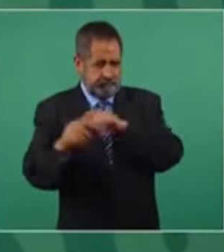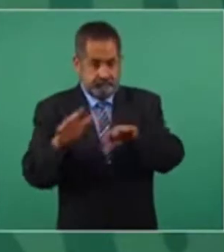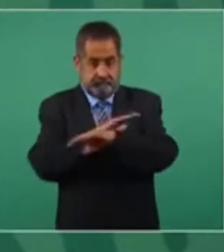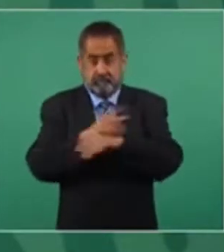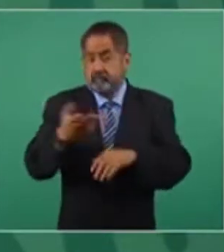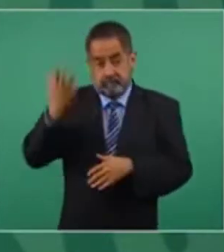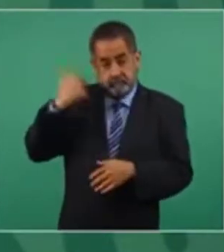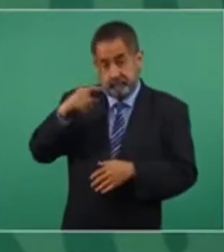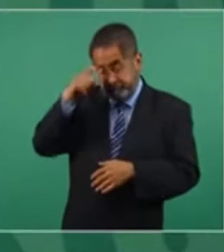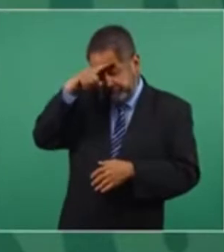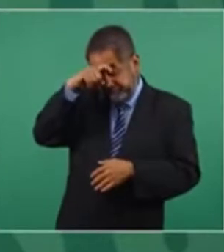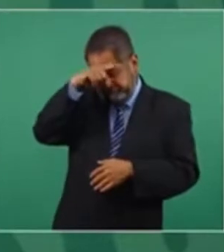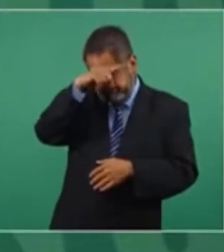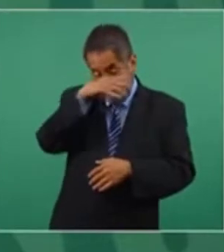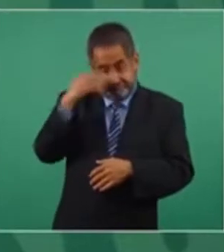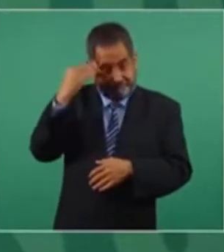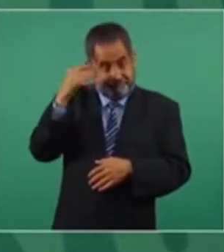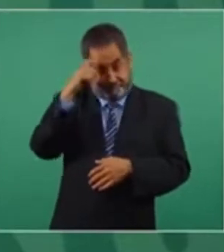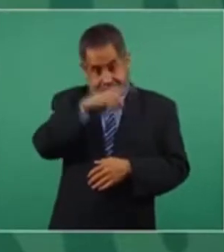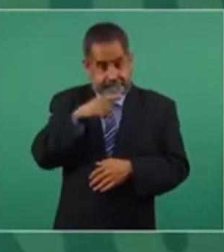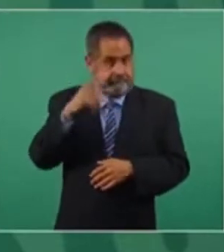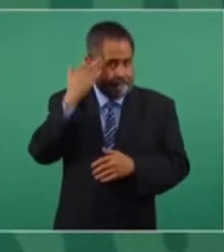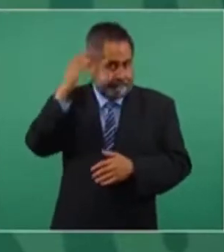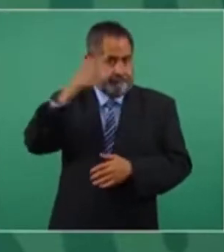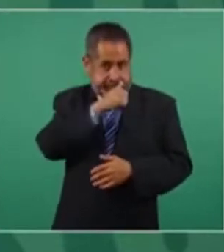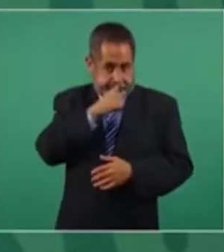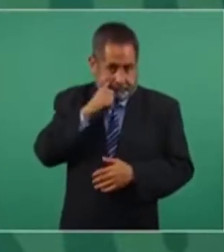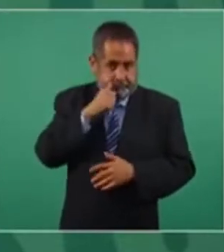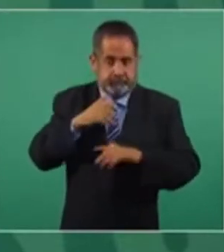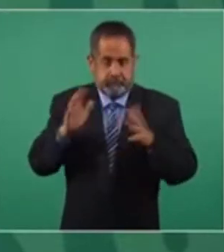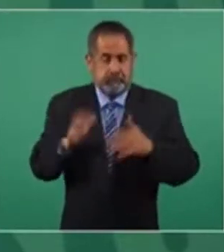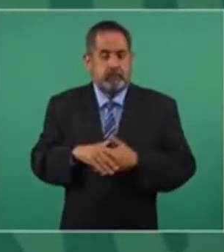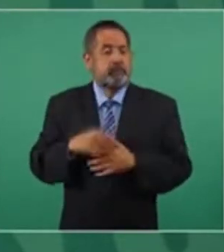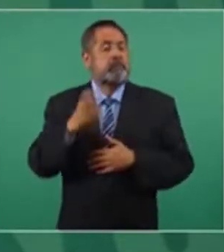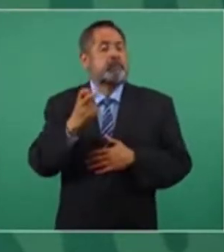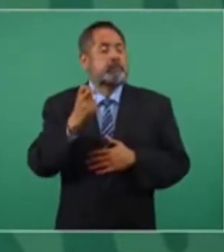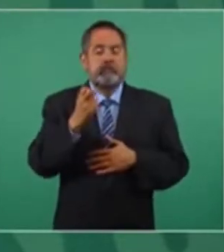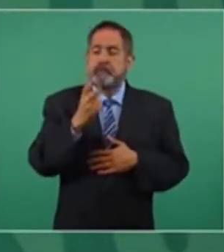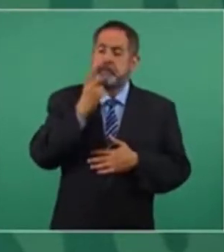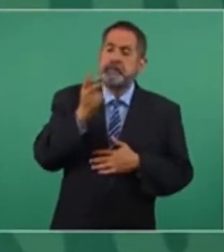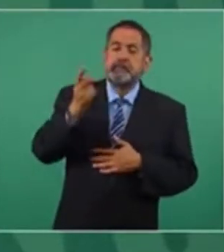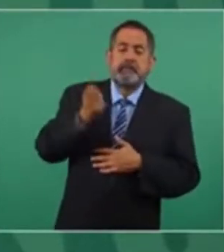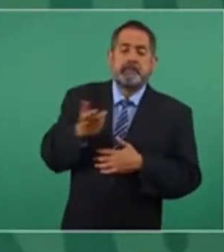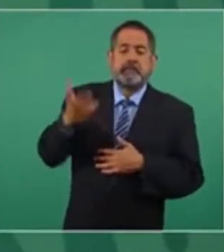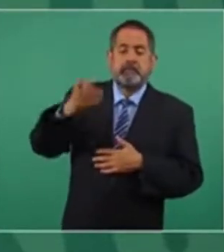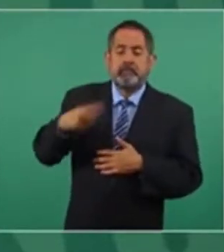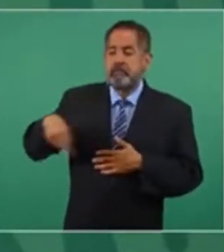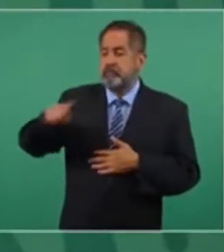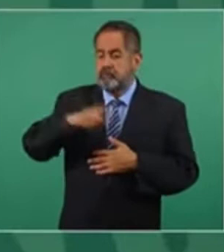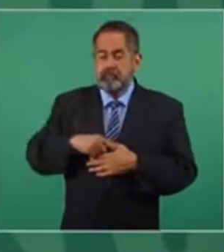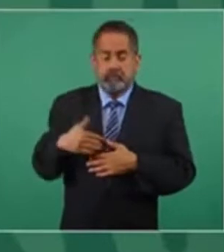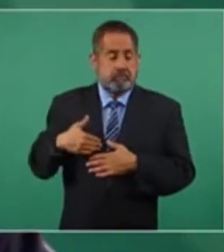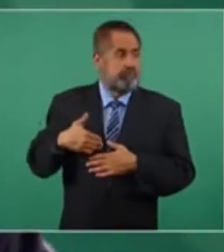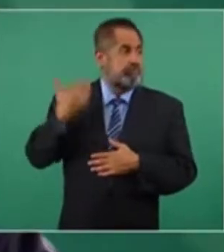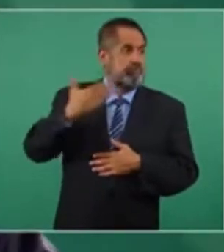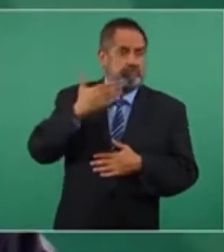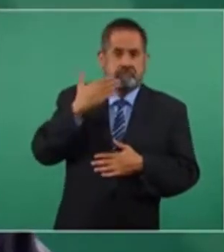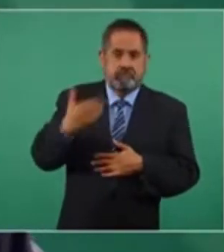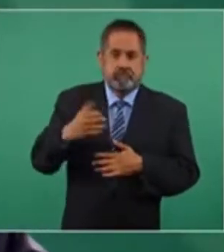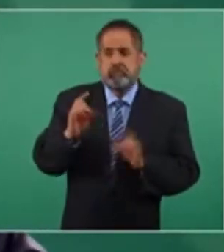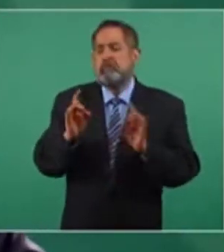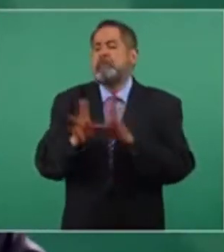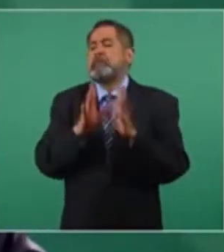muy difíciles. Por eso se ha llegado a decir que fue un milagro o una